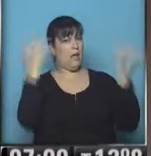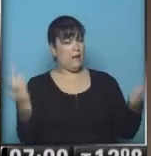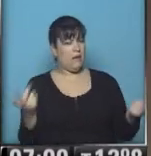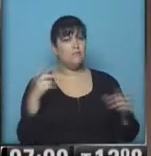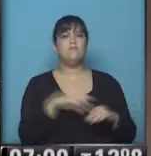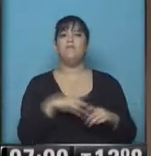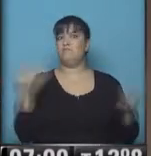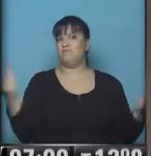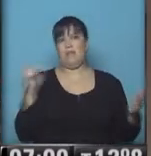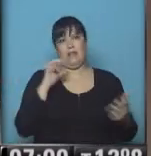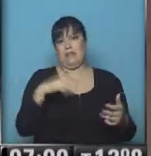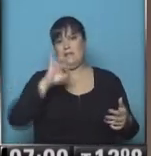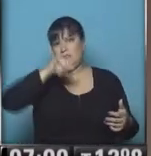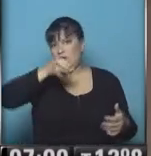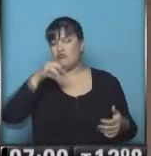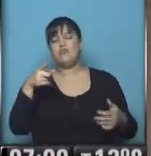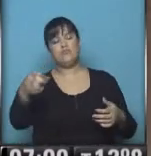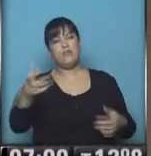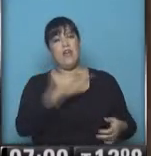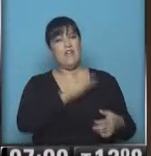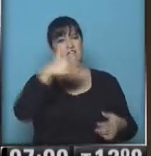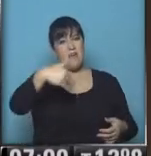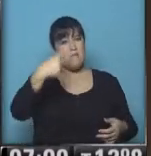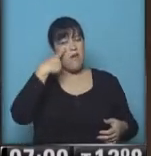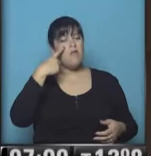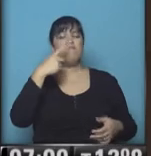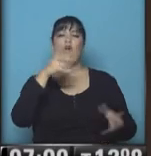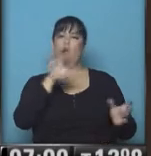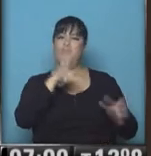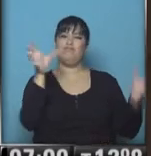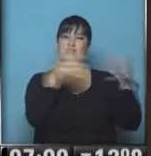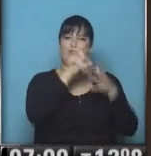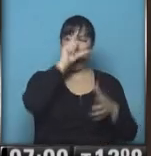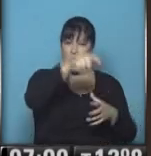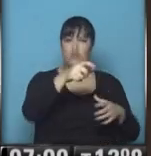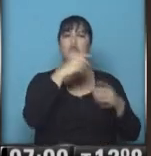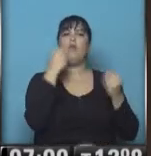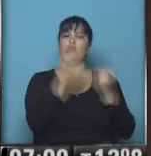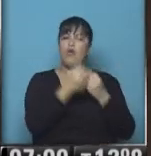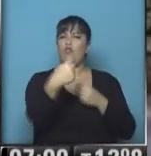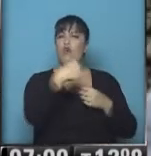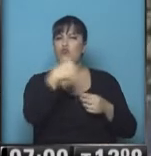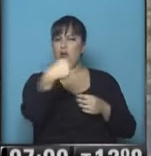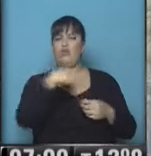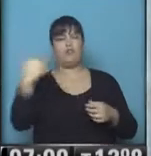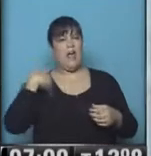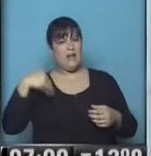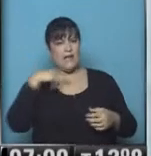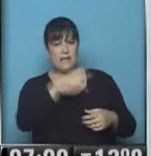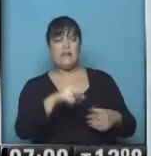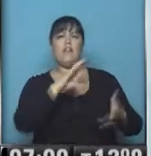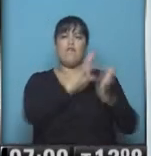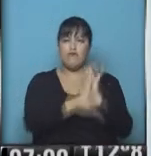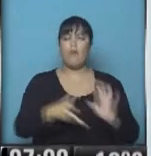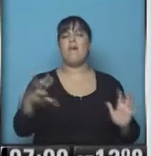le queda otra. Digamos que durante mucho tiempo el accionar de los buitres en contra de la Argentina había sido un tema como ausente, no estaba pendiente,